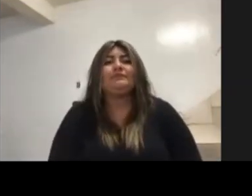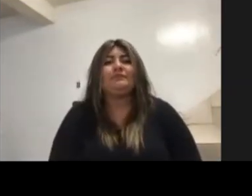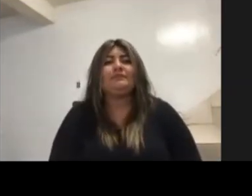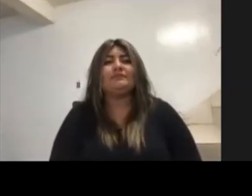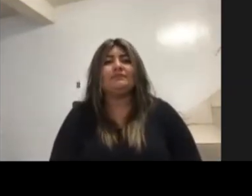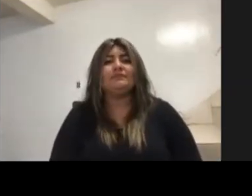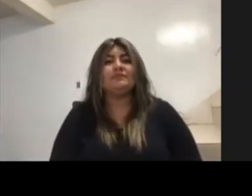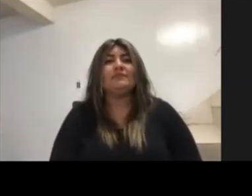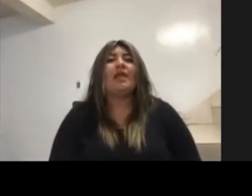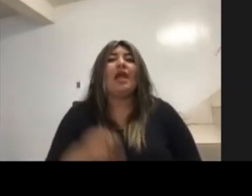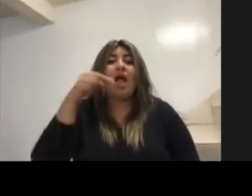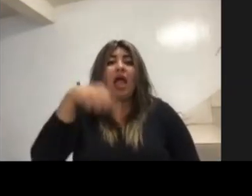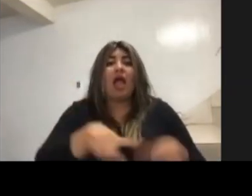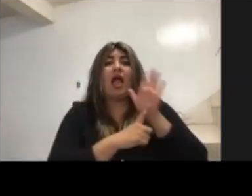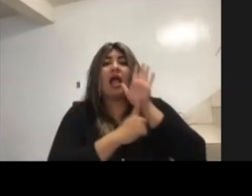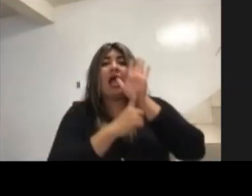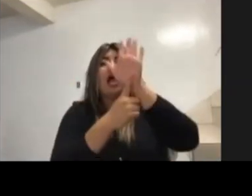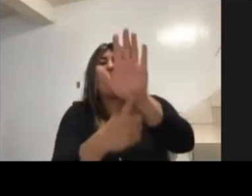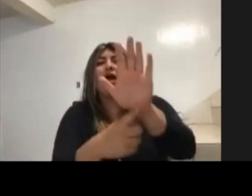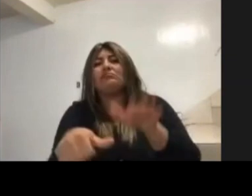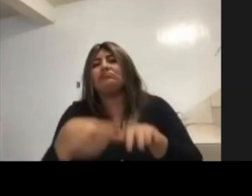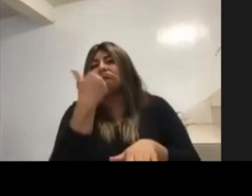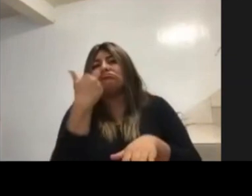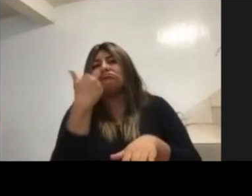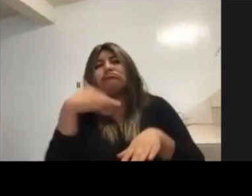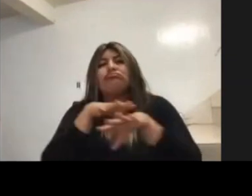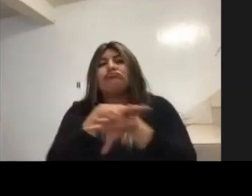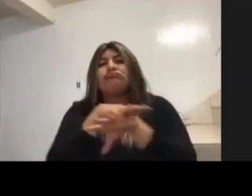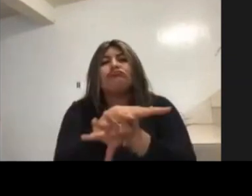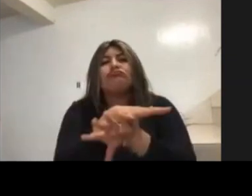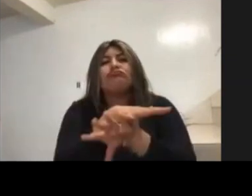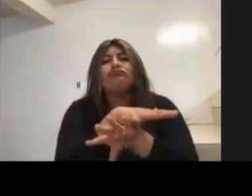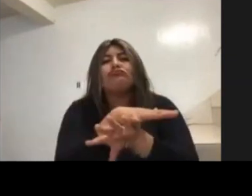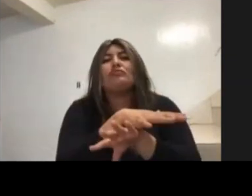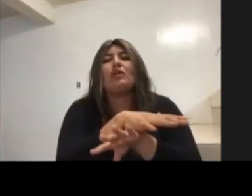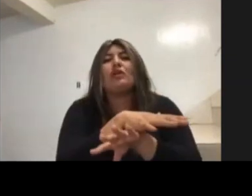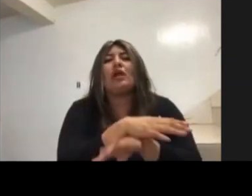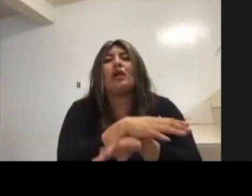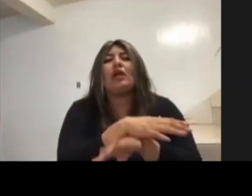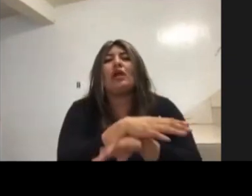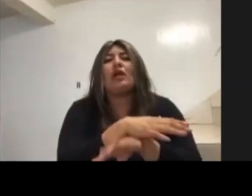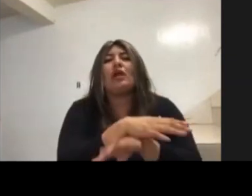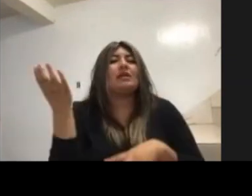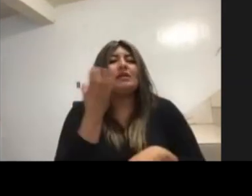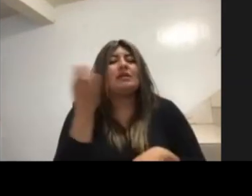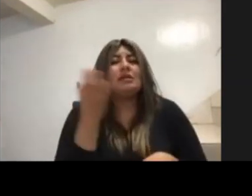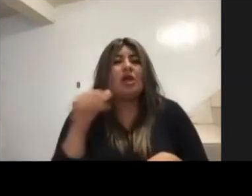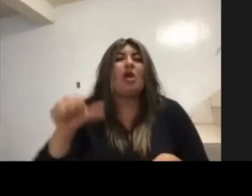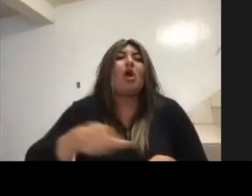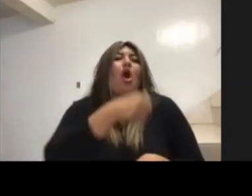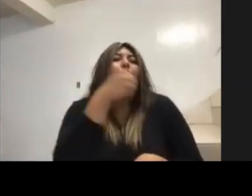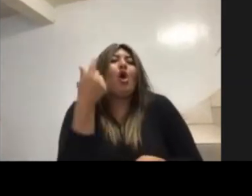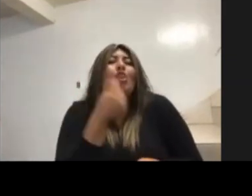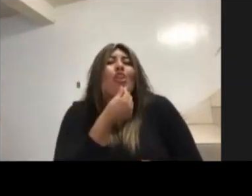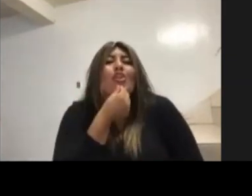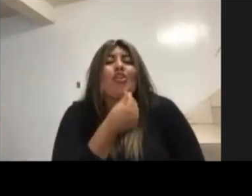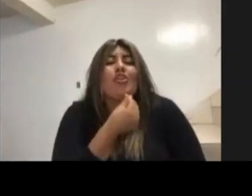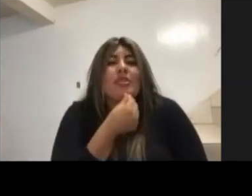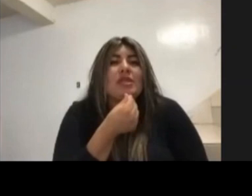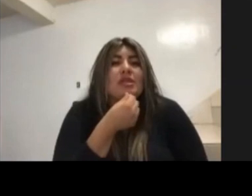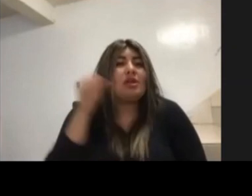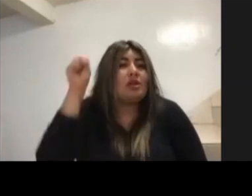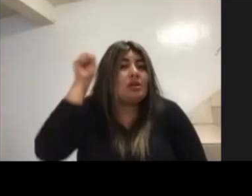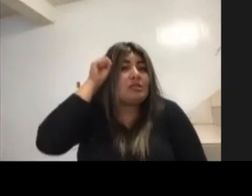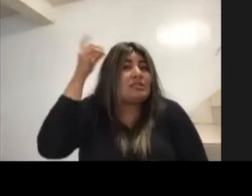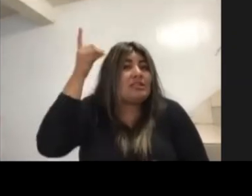Aquí presentamos otro ajuste. Este es un alumno, síndrome de Down, cuarto de primaria. Aquí la maestra está